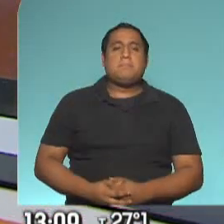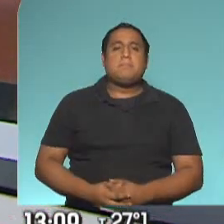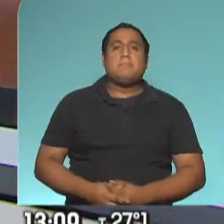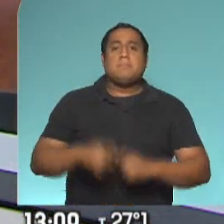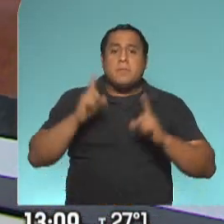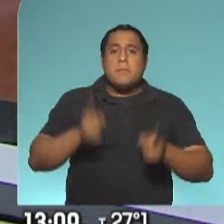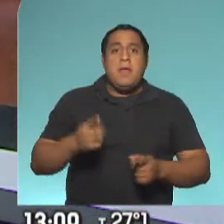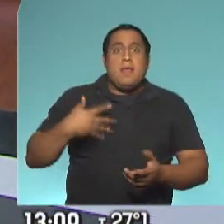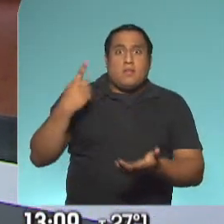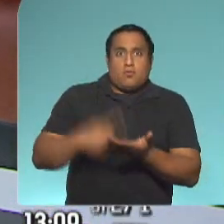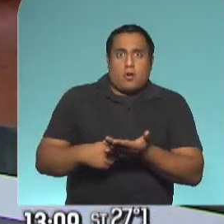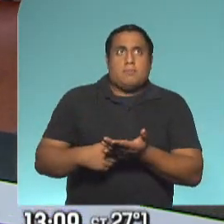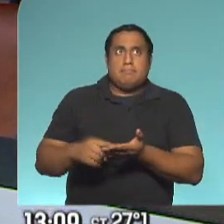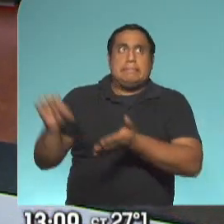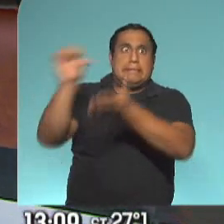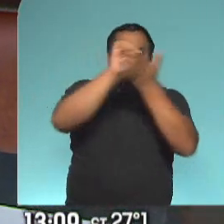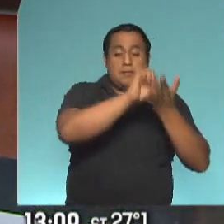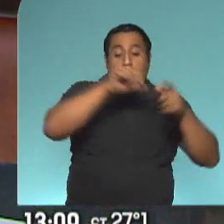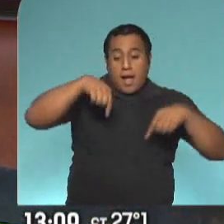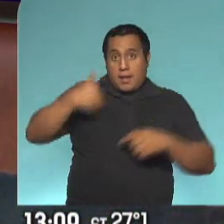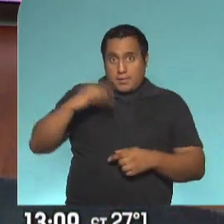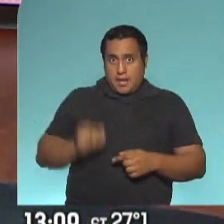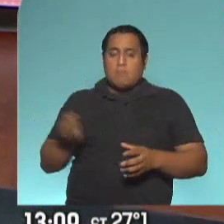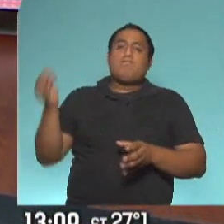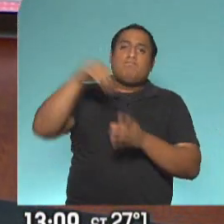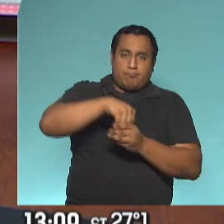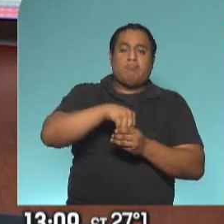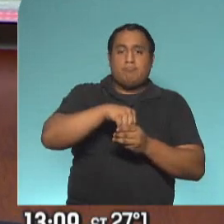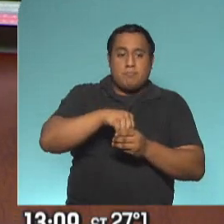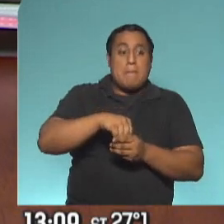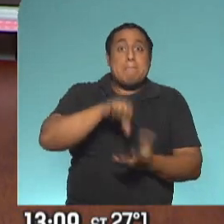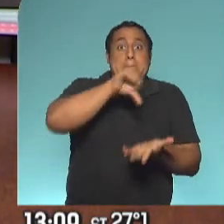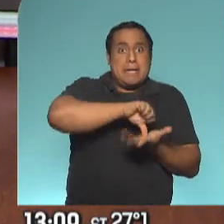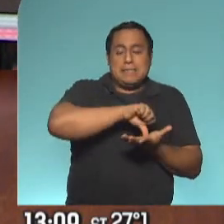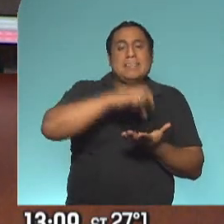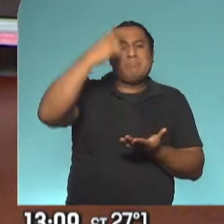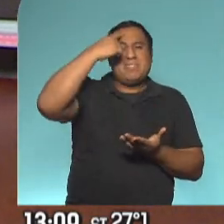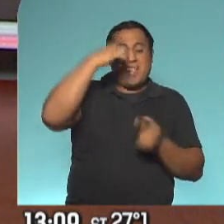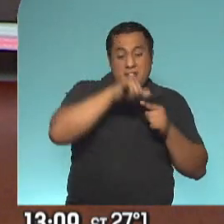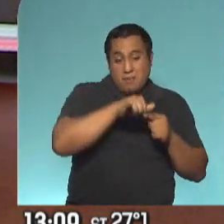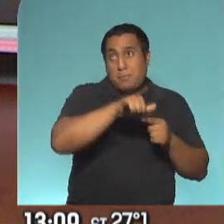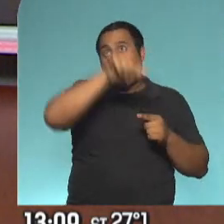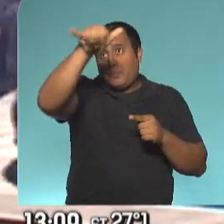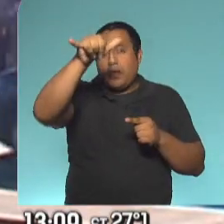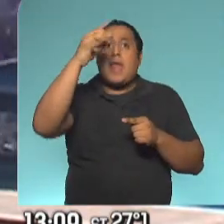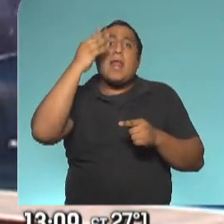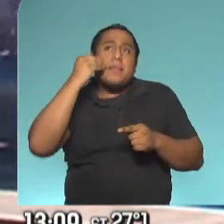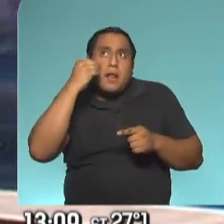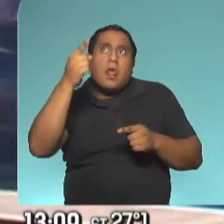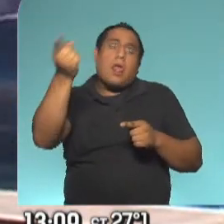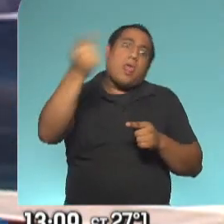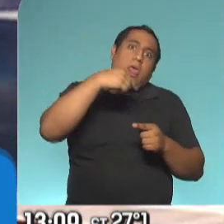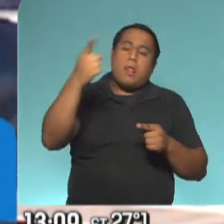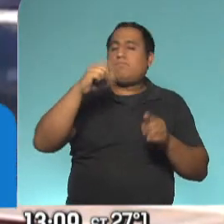Y a propósito de las decisiones internacionales, nuestro país se sumó a la lista de naciones que suspendió todos los vuelos desde y hacia Gran